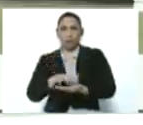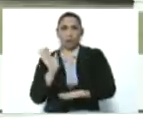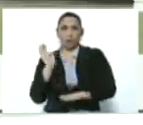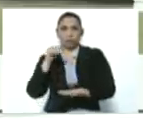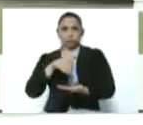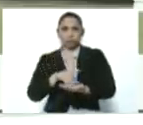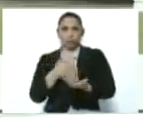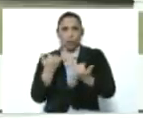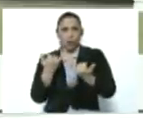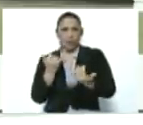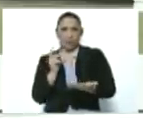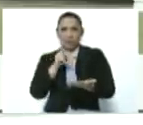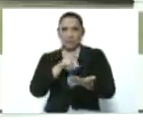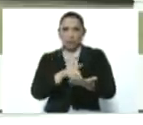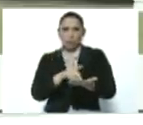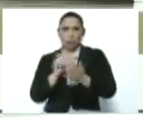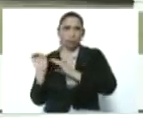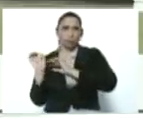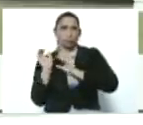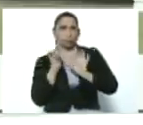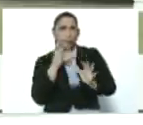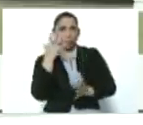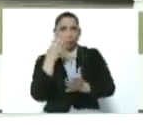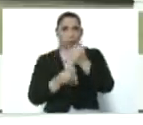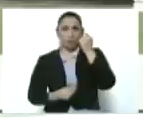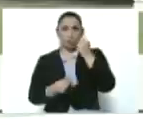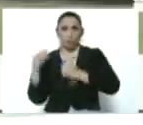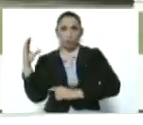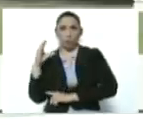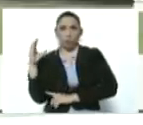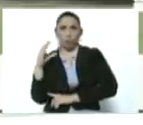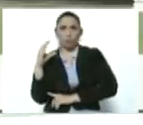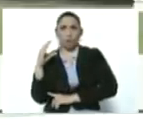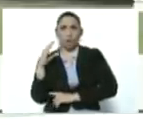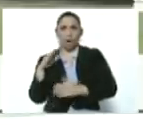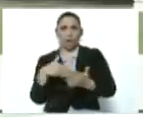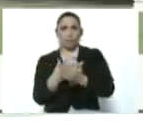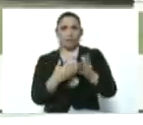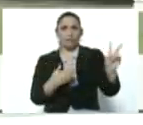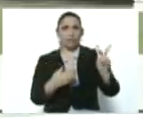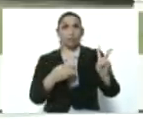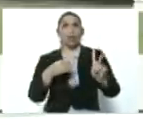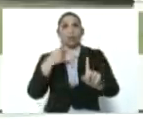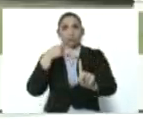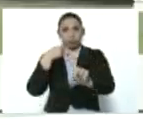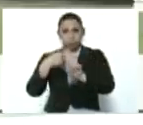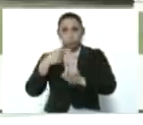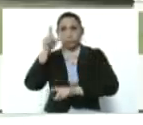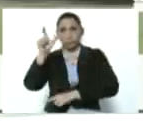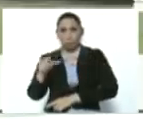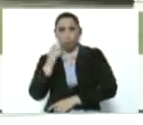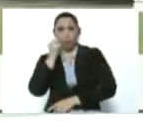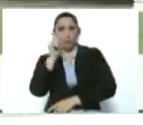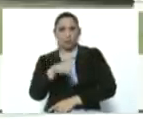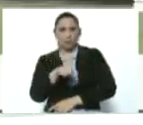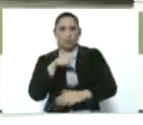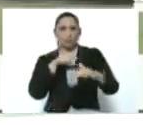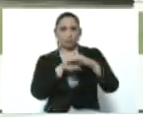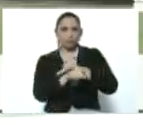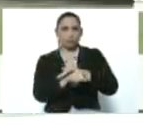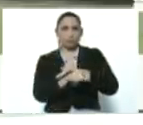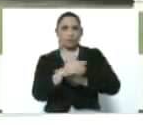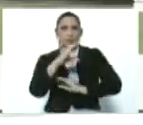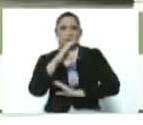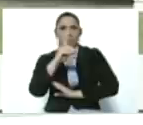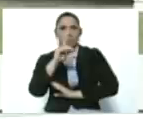llegar de medellín caso positivo se encuentra en un cdi a